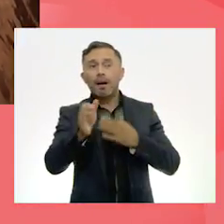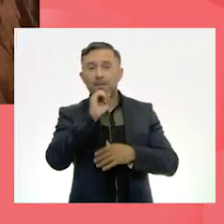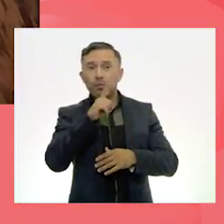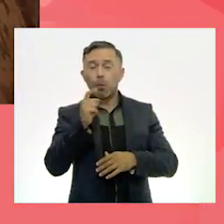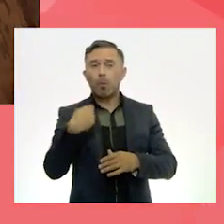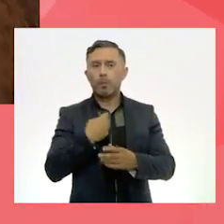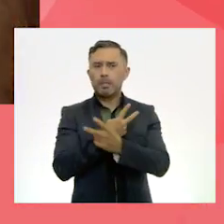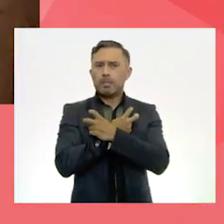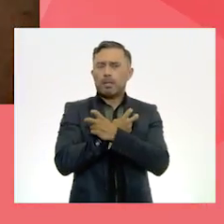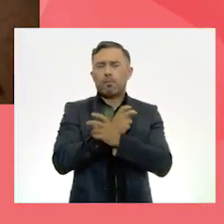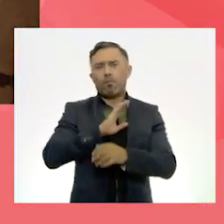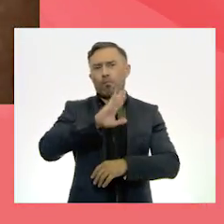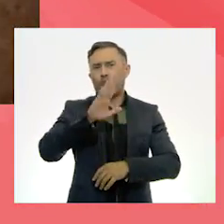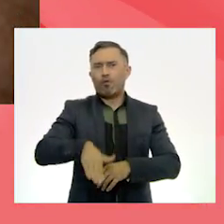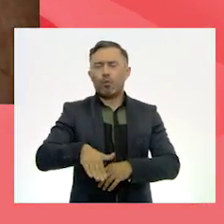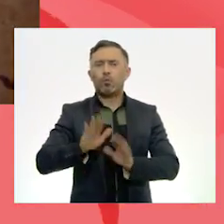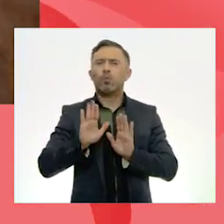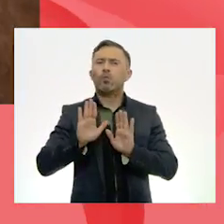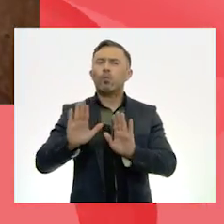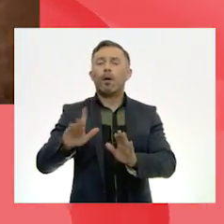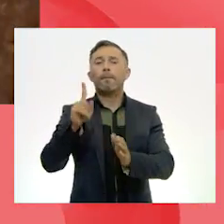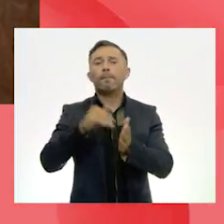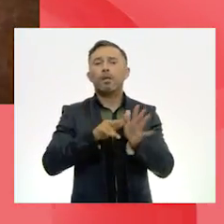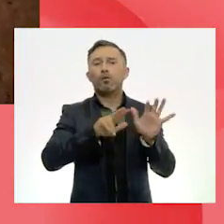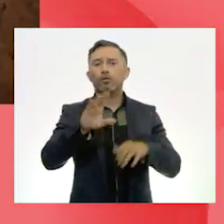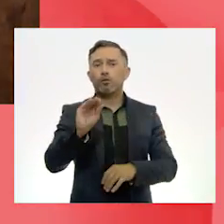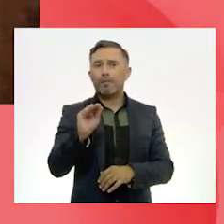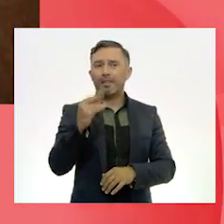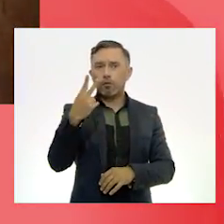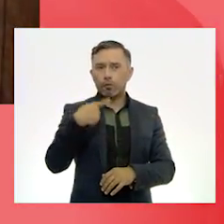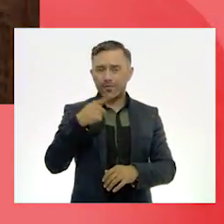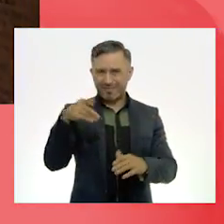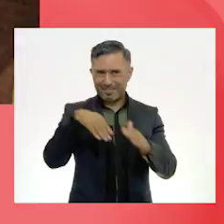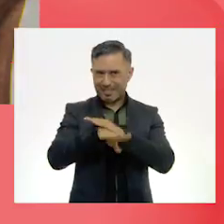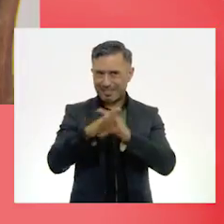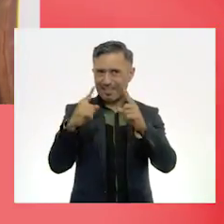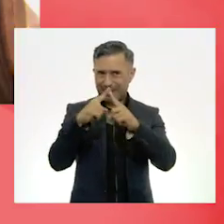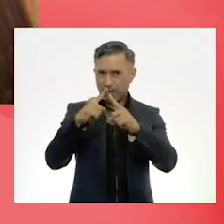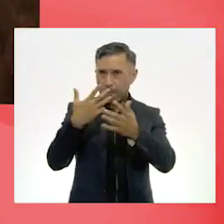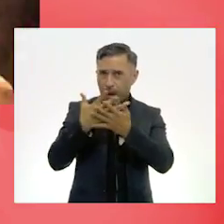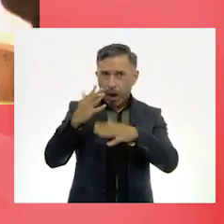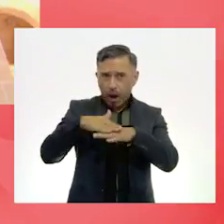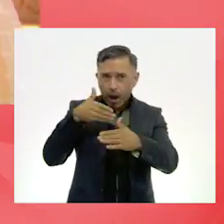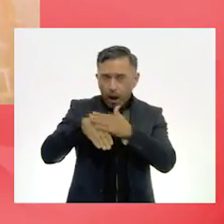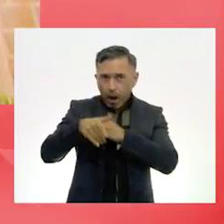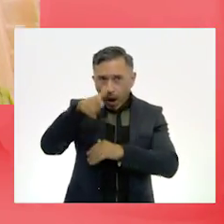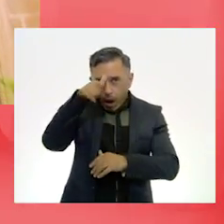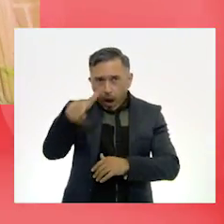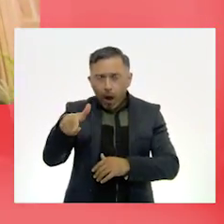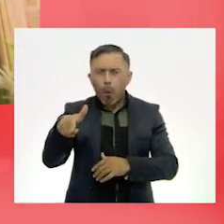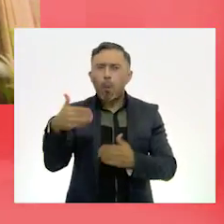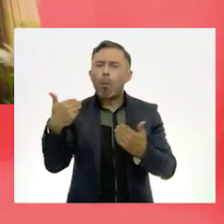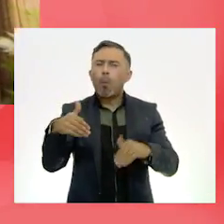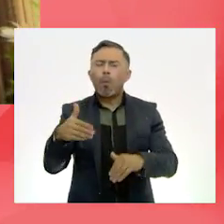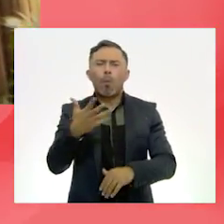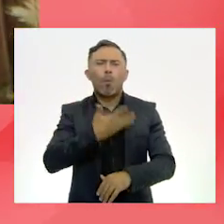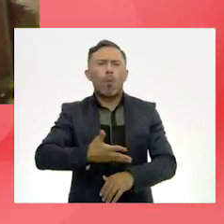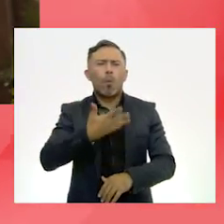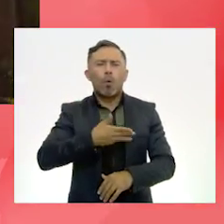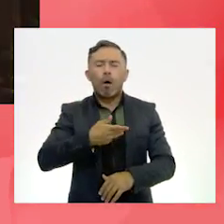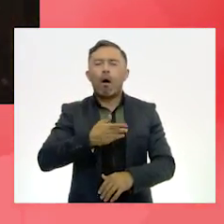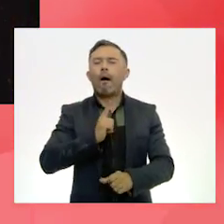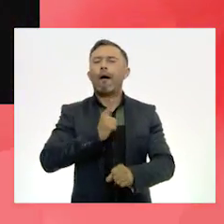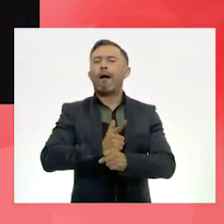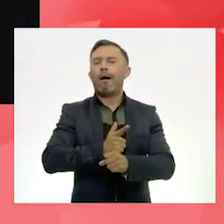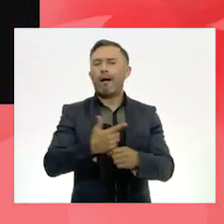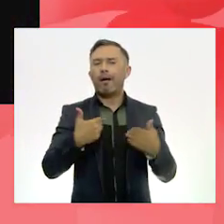en 1982 dentro de la nave mayor de esta iglesia, tenemos mucho material para entender cómo era México